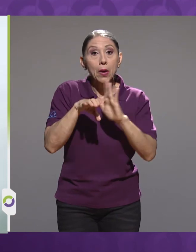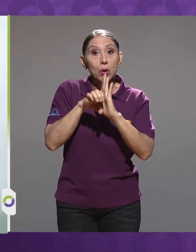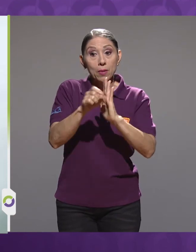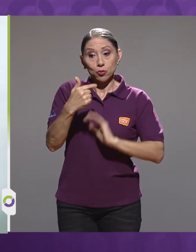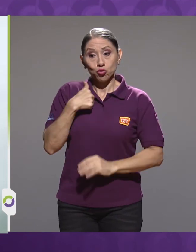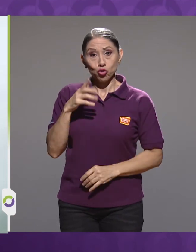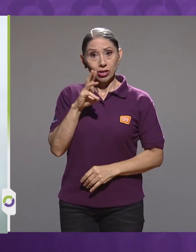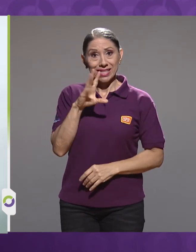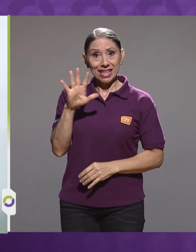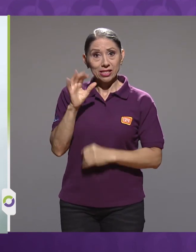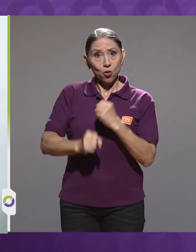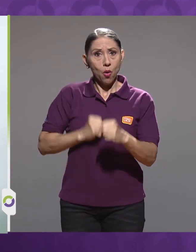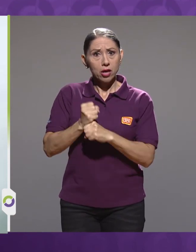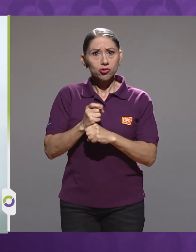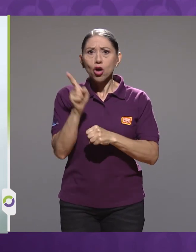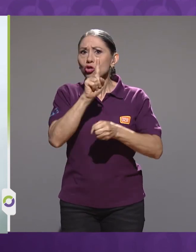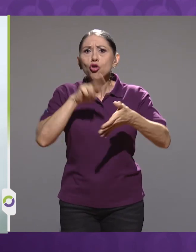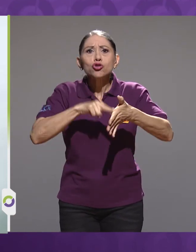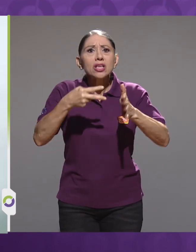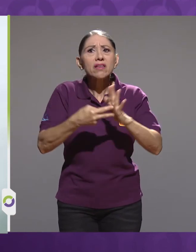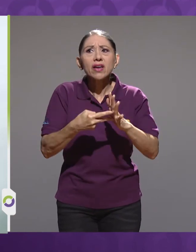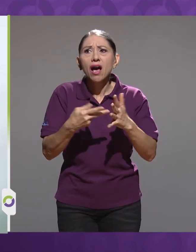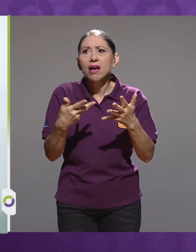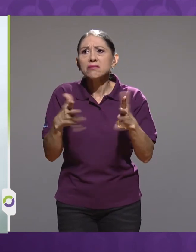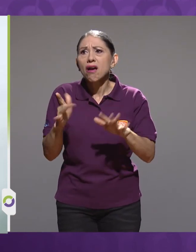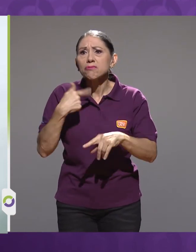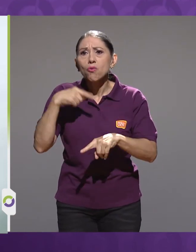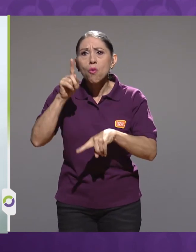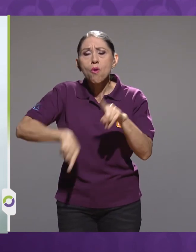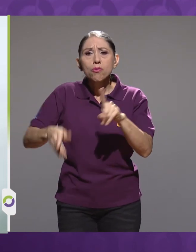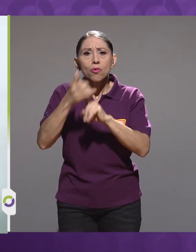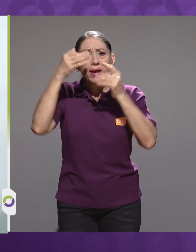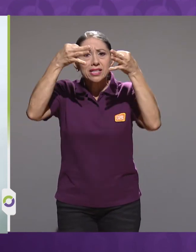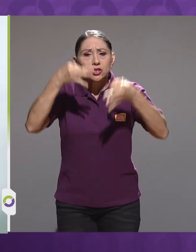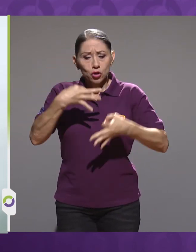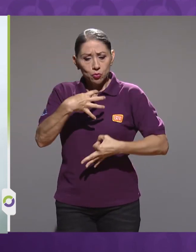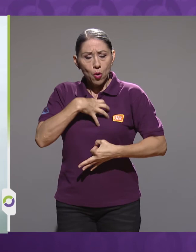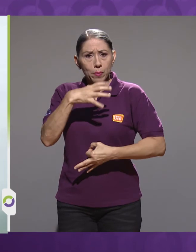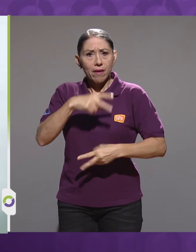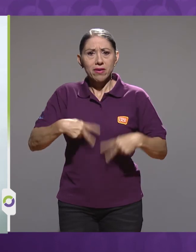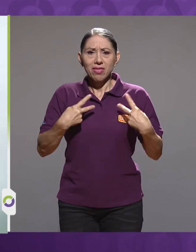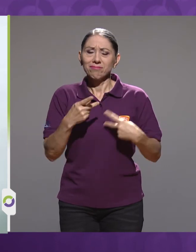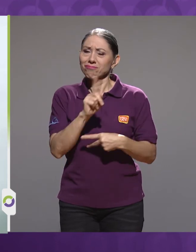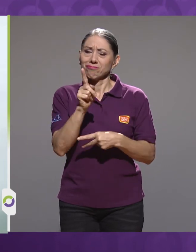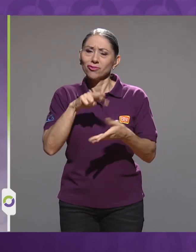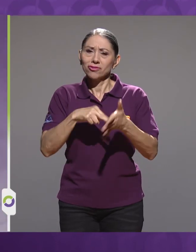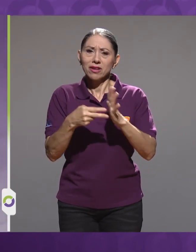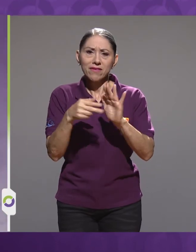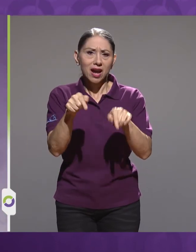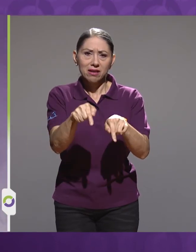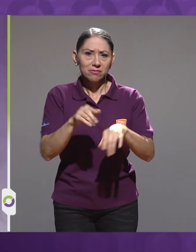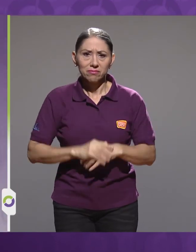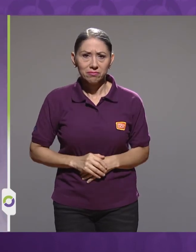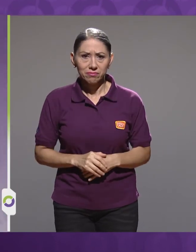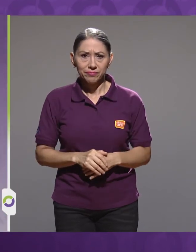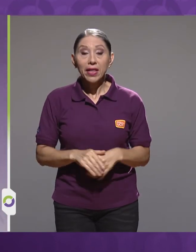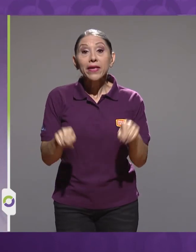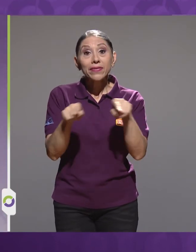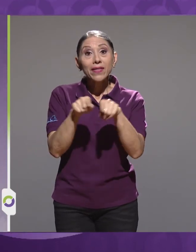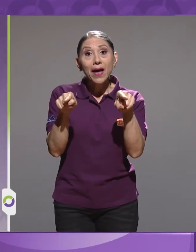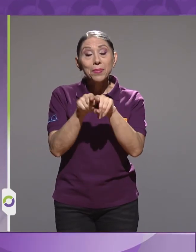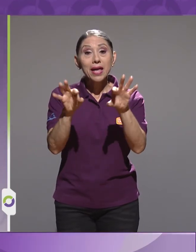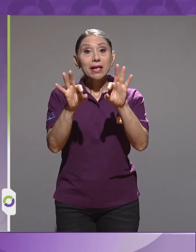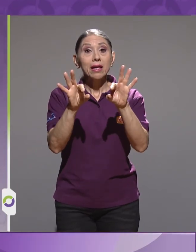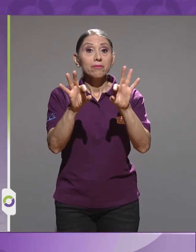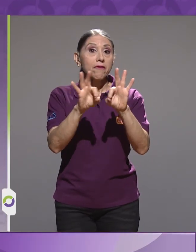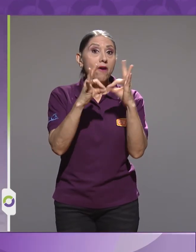de que yo cumpla 65 años no significa que yo perdí la posibilidad de tomar decisiones sobre mi propia vida. También para las personas que